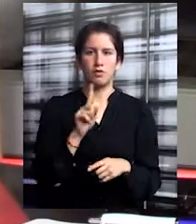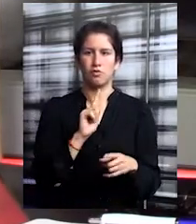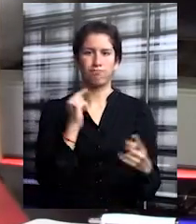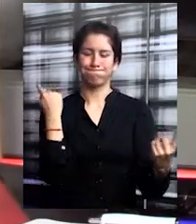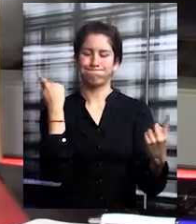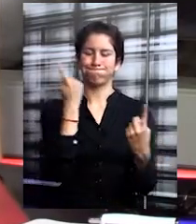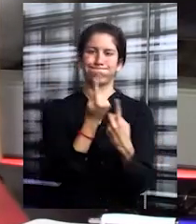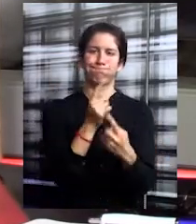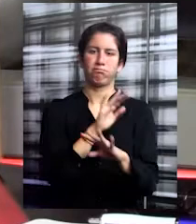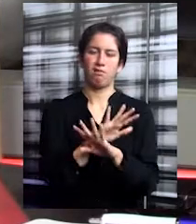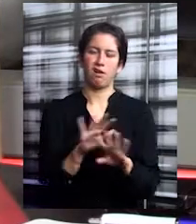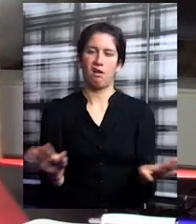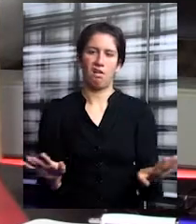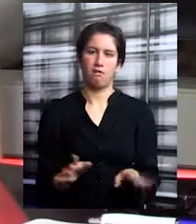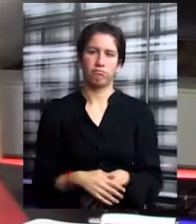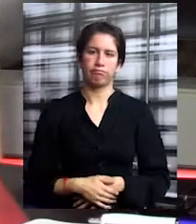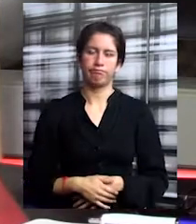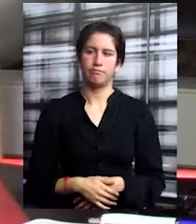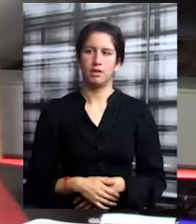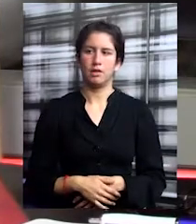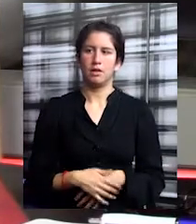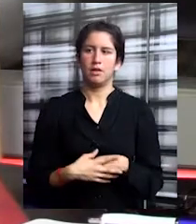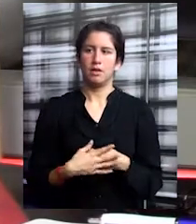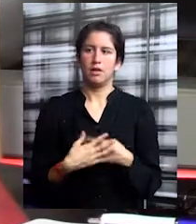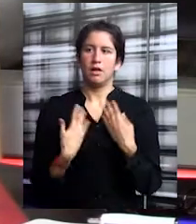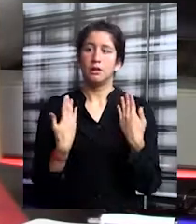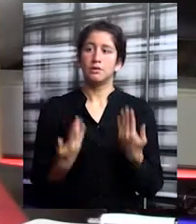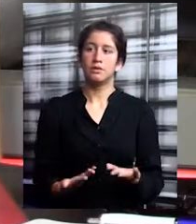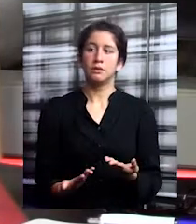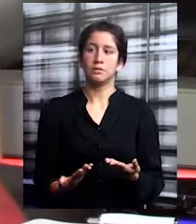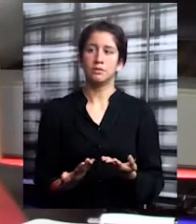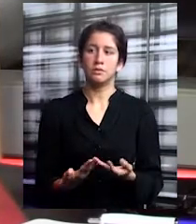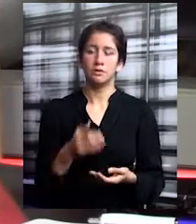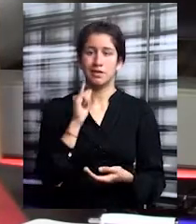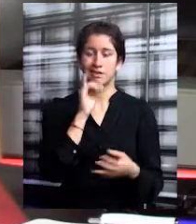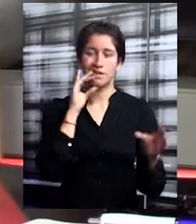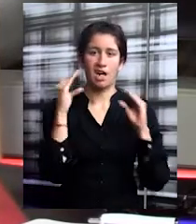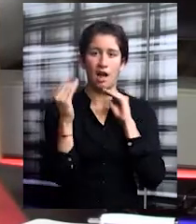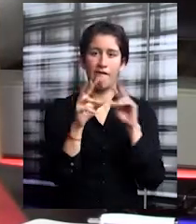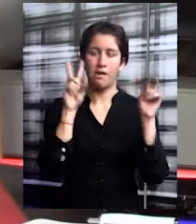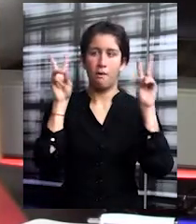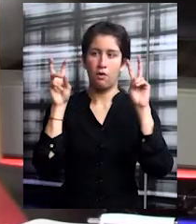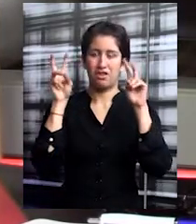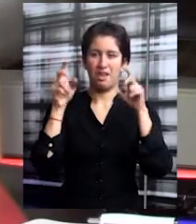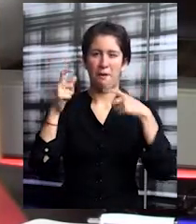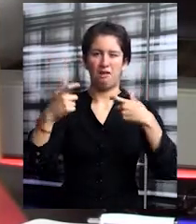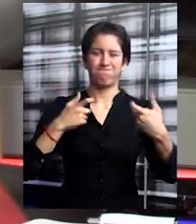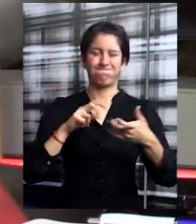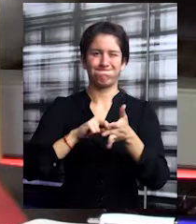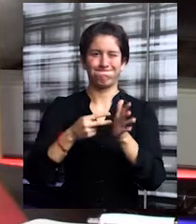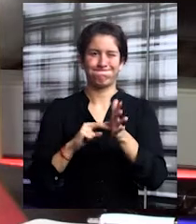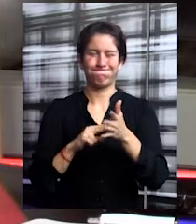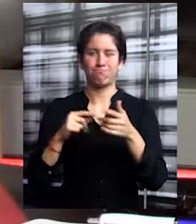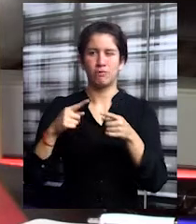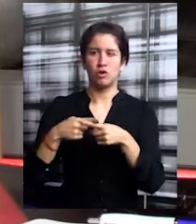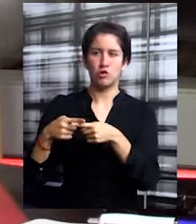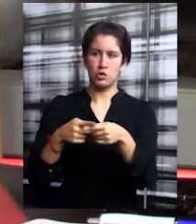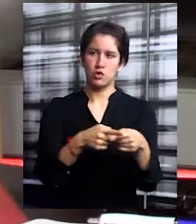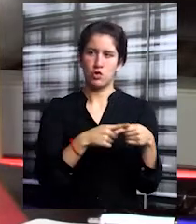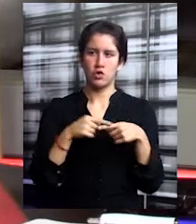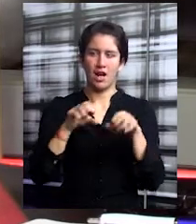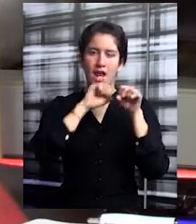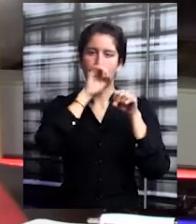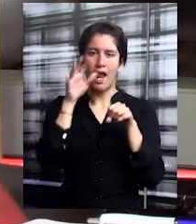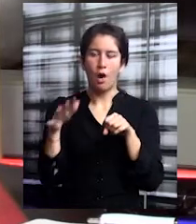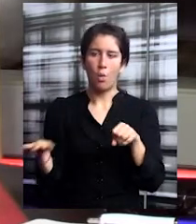lo llevaban a nada. Y entonces un día de repente se levantaron. Entonces, si hablamos del tema del conflicto social, yo me arriesgo a decir que en el